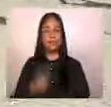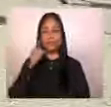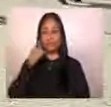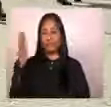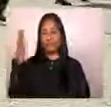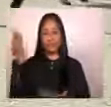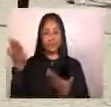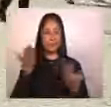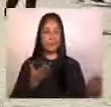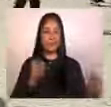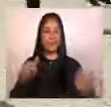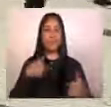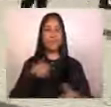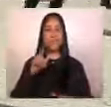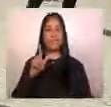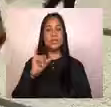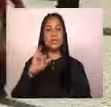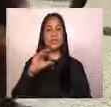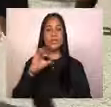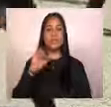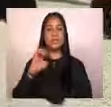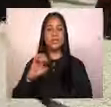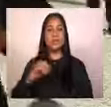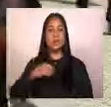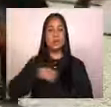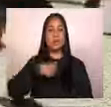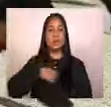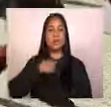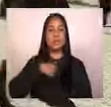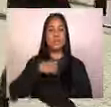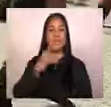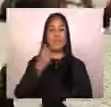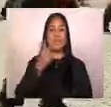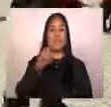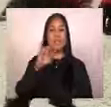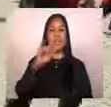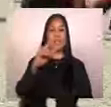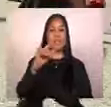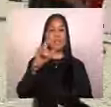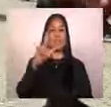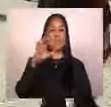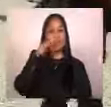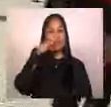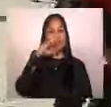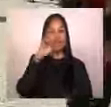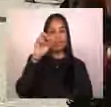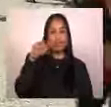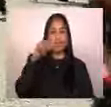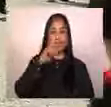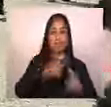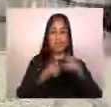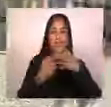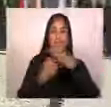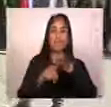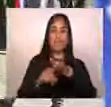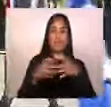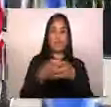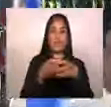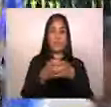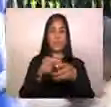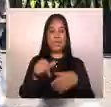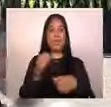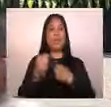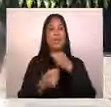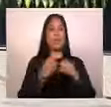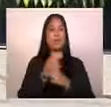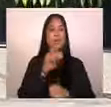Damos la bienvenida al Liceo Profesor David Letrán. Su banda Letrán inicia como banda